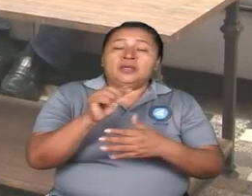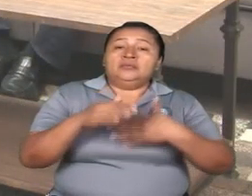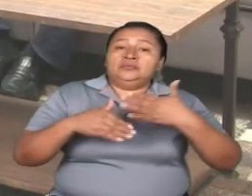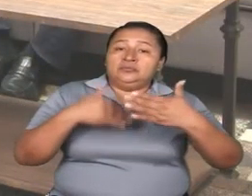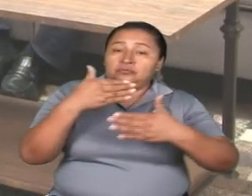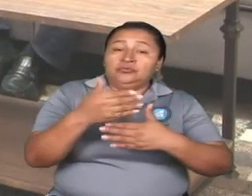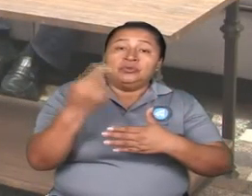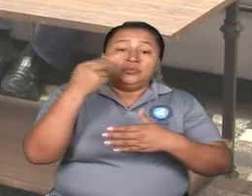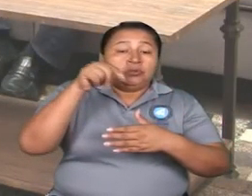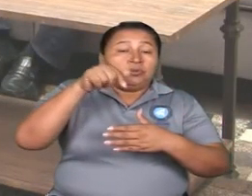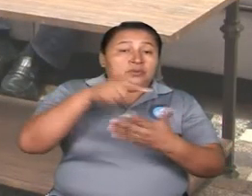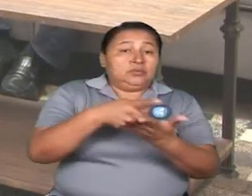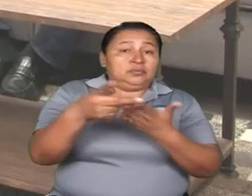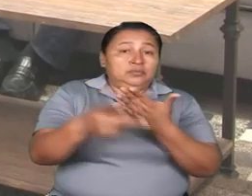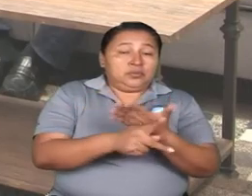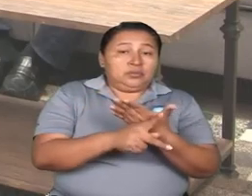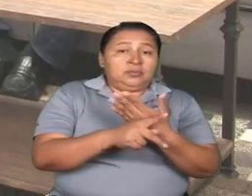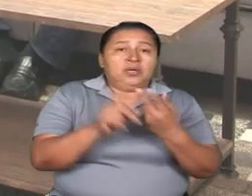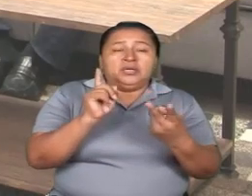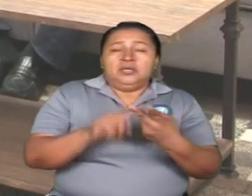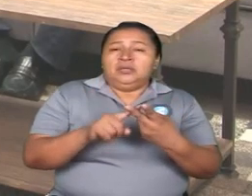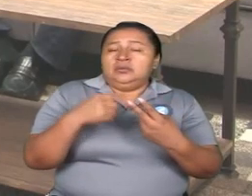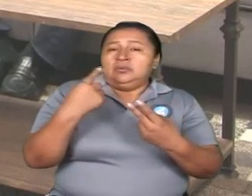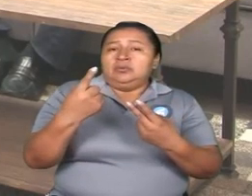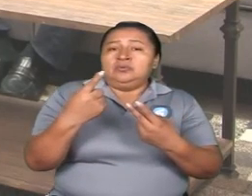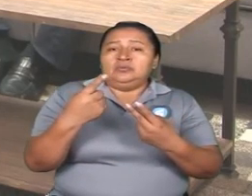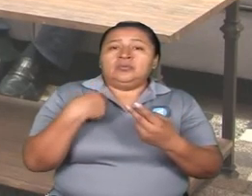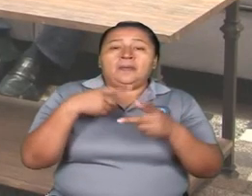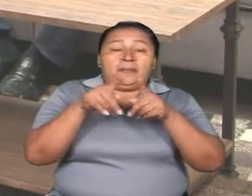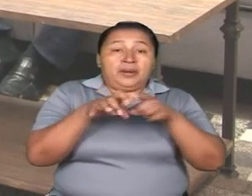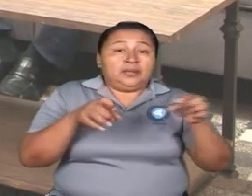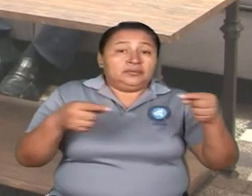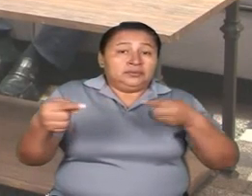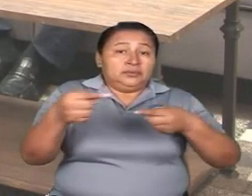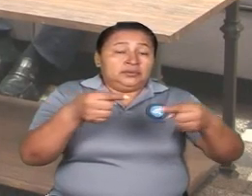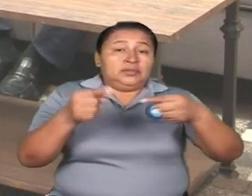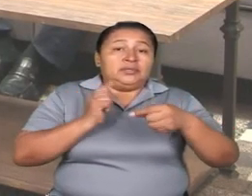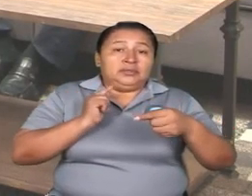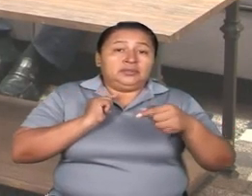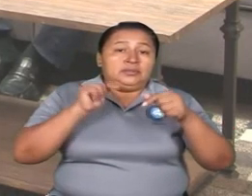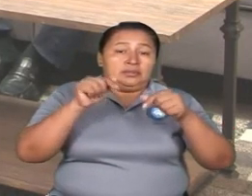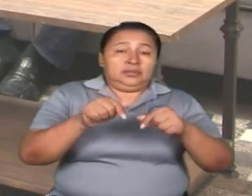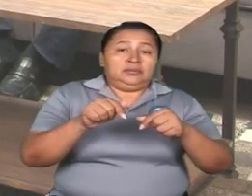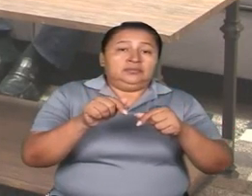de este programa y de un plan estratégico que tenía